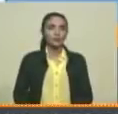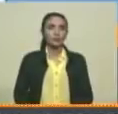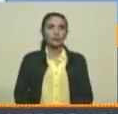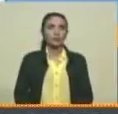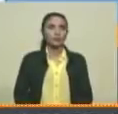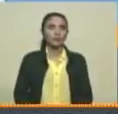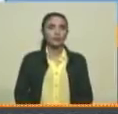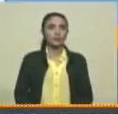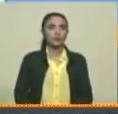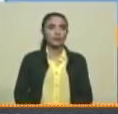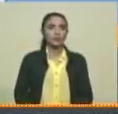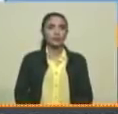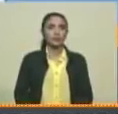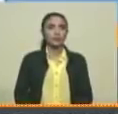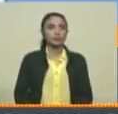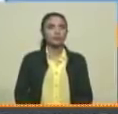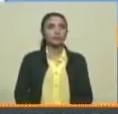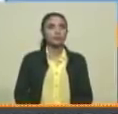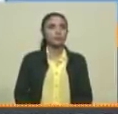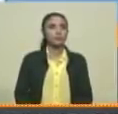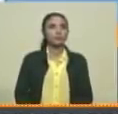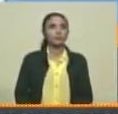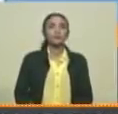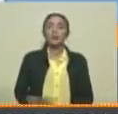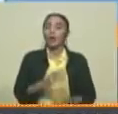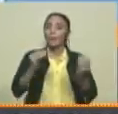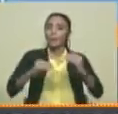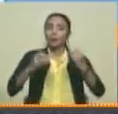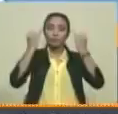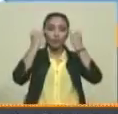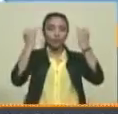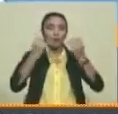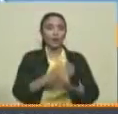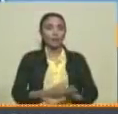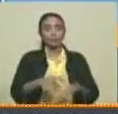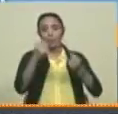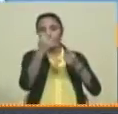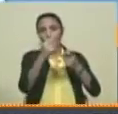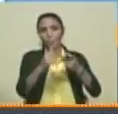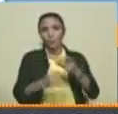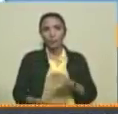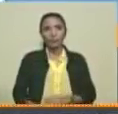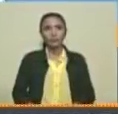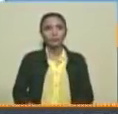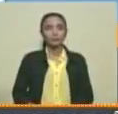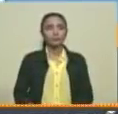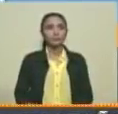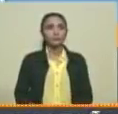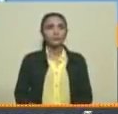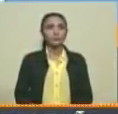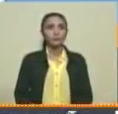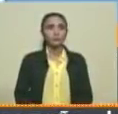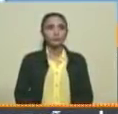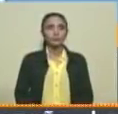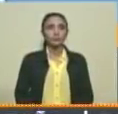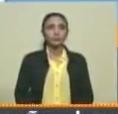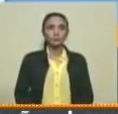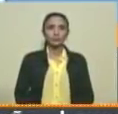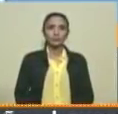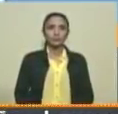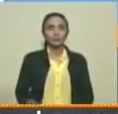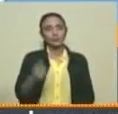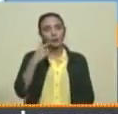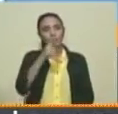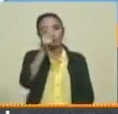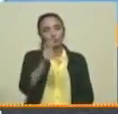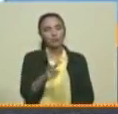hermoso que hay que tomar y retomar con fuerza. Mimú Vargas, camarada, saludo. Secretario General del Movimiento por la Paz y